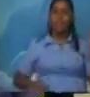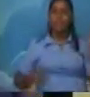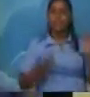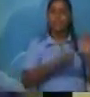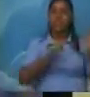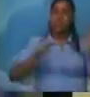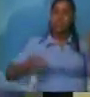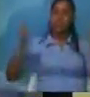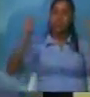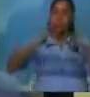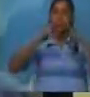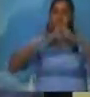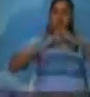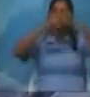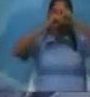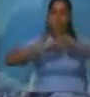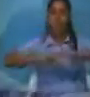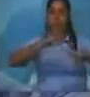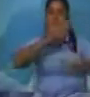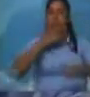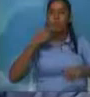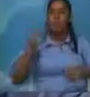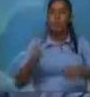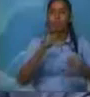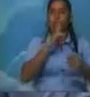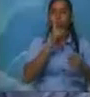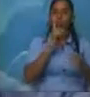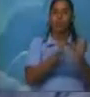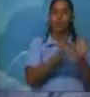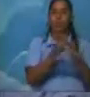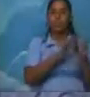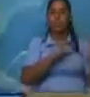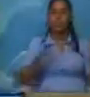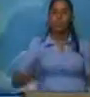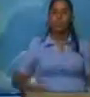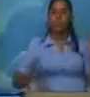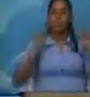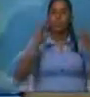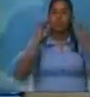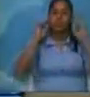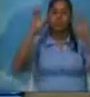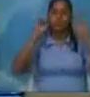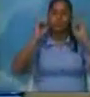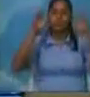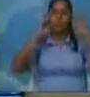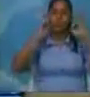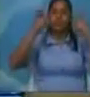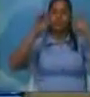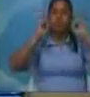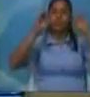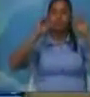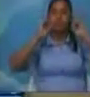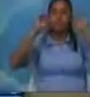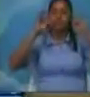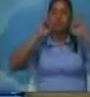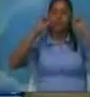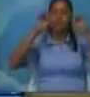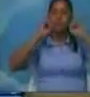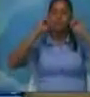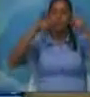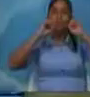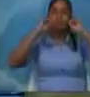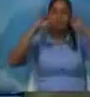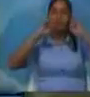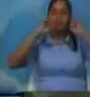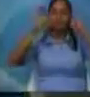honra delante del mejor canal de televisión para honra y gloria del señor Gloria a Dios Gloria a Dios Gloria a Dios Gloria a Dios